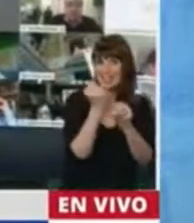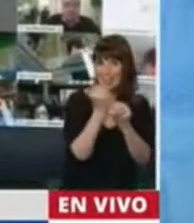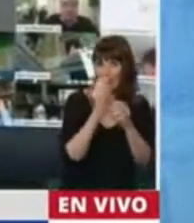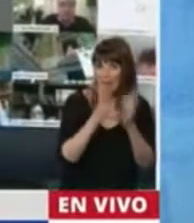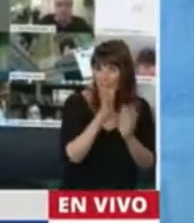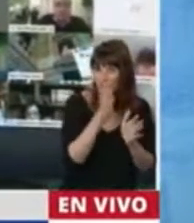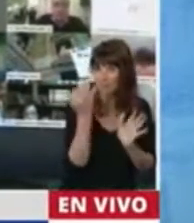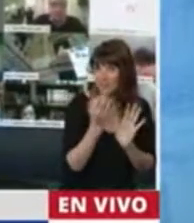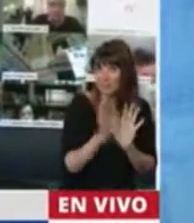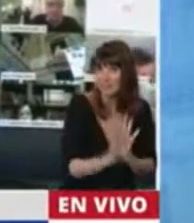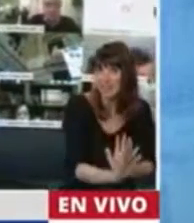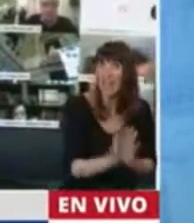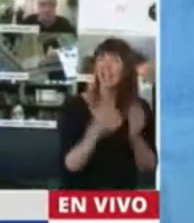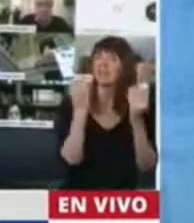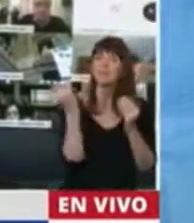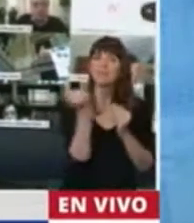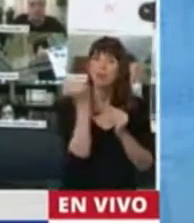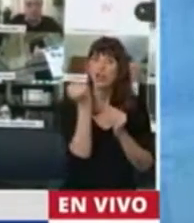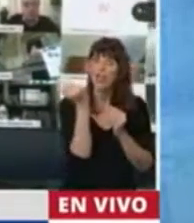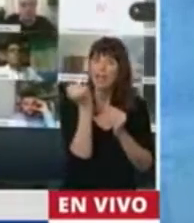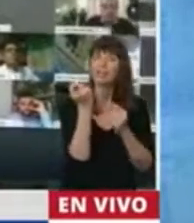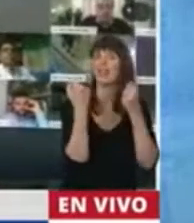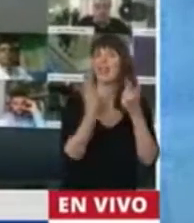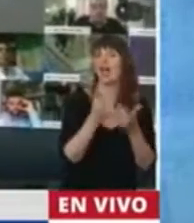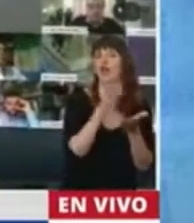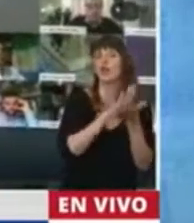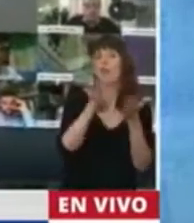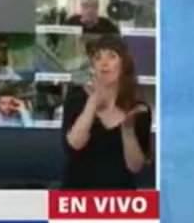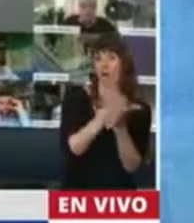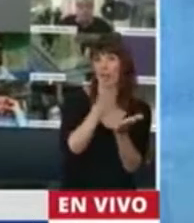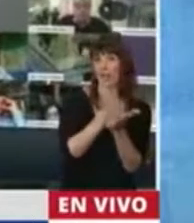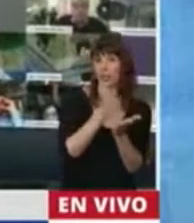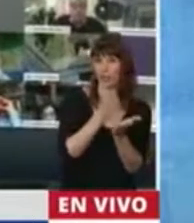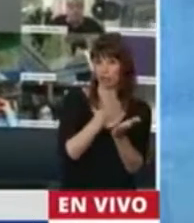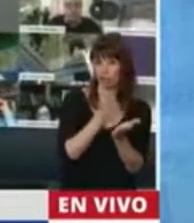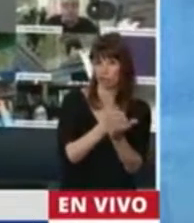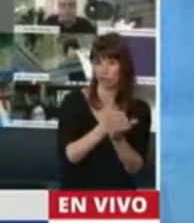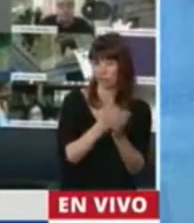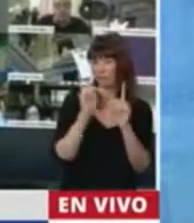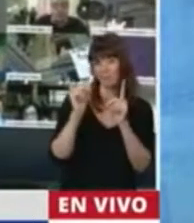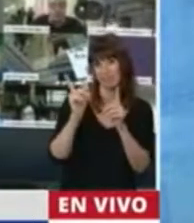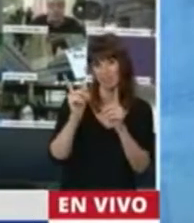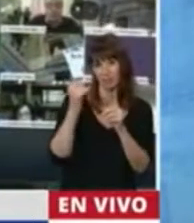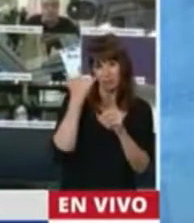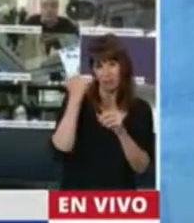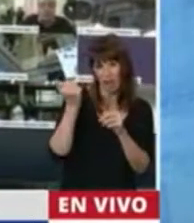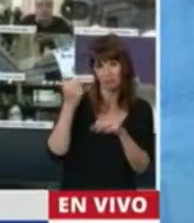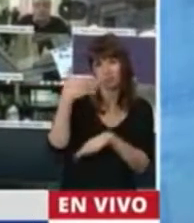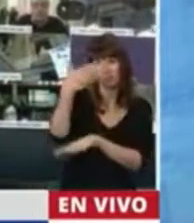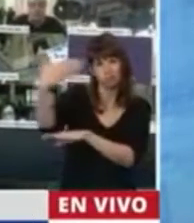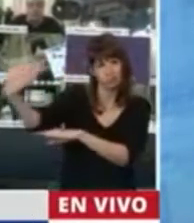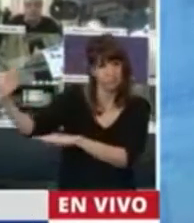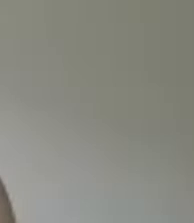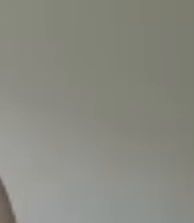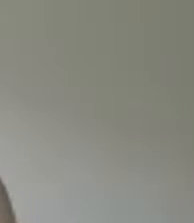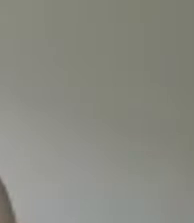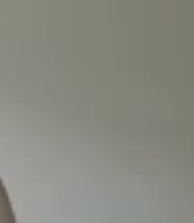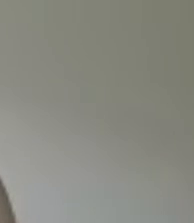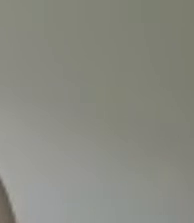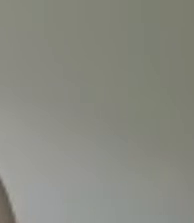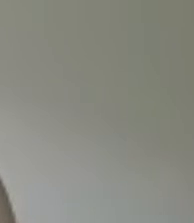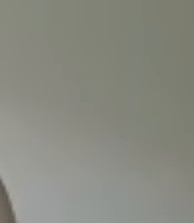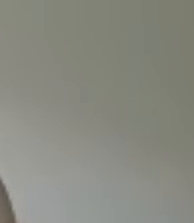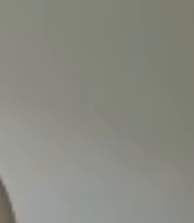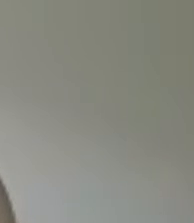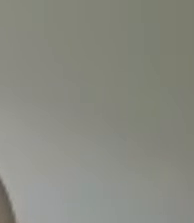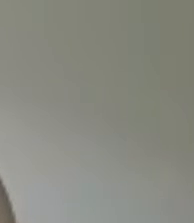Ejecutivo. No, actualmente no había un proyecto del Poder Ejecutivo, fueron 18 proyectos de